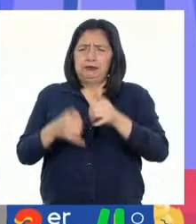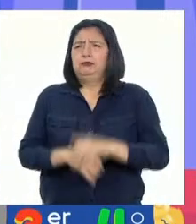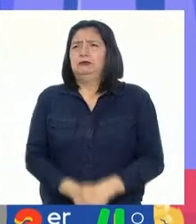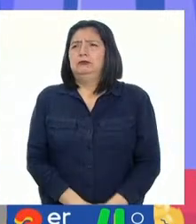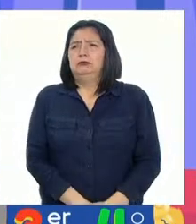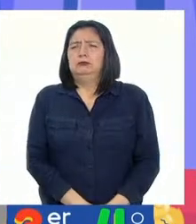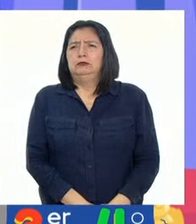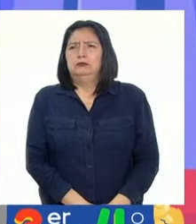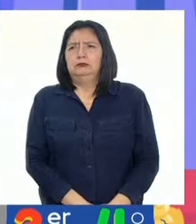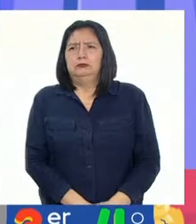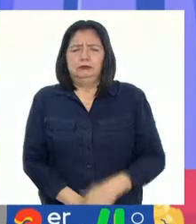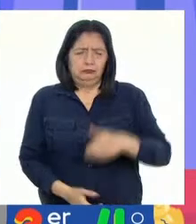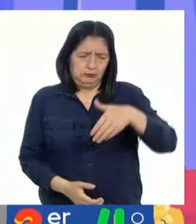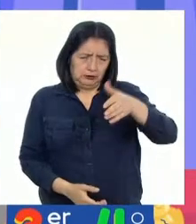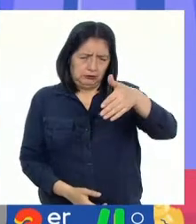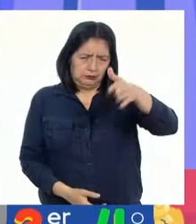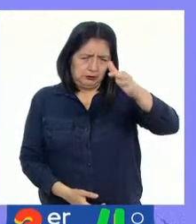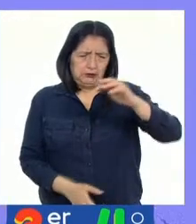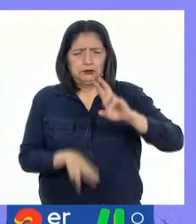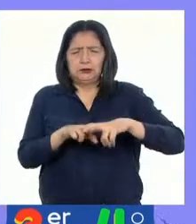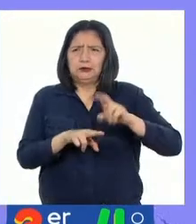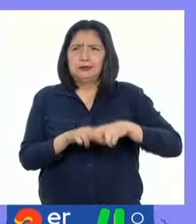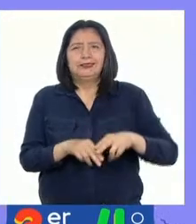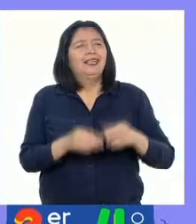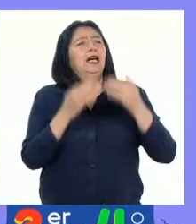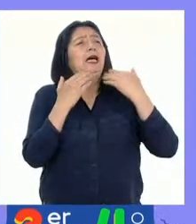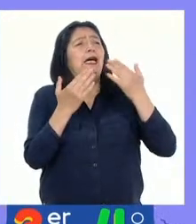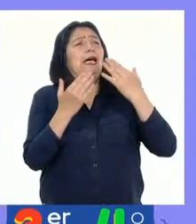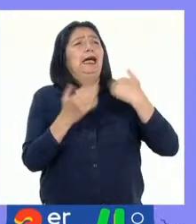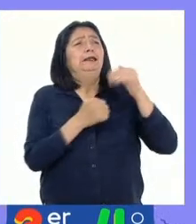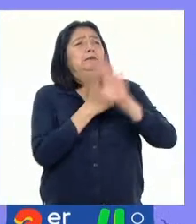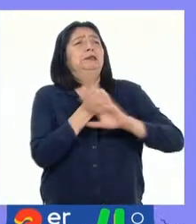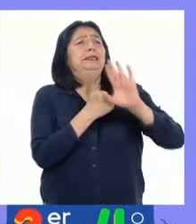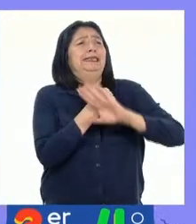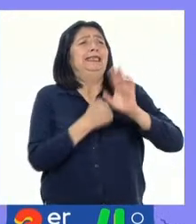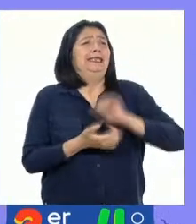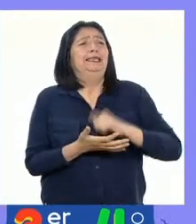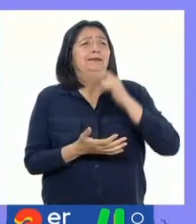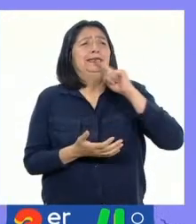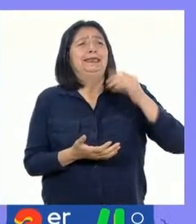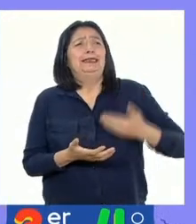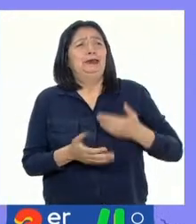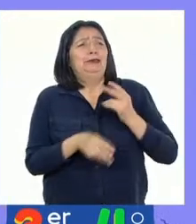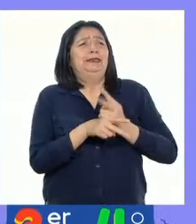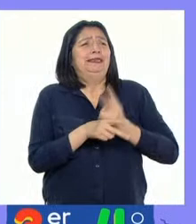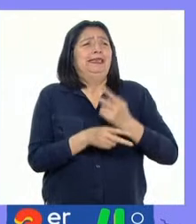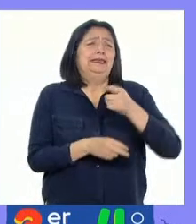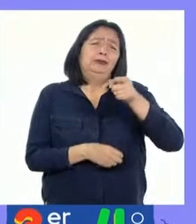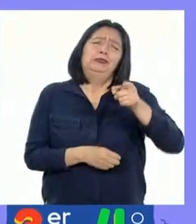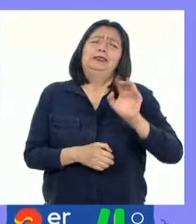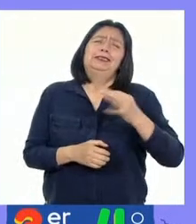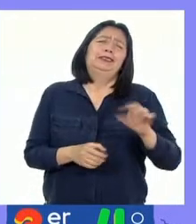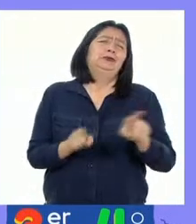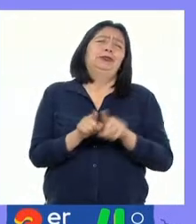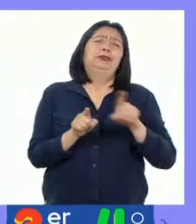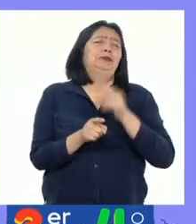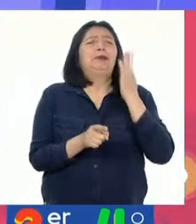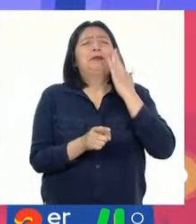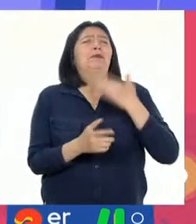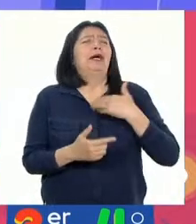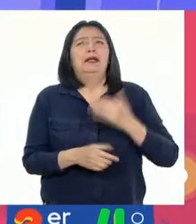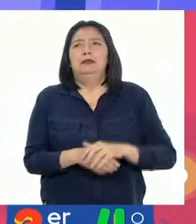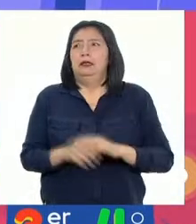premiación. ¡Vaya a su asiento! ¡Gracias por protegerme, señora Vizcacha! ¡Usted es como mi